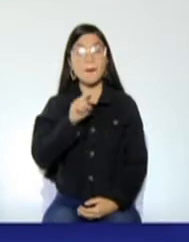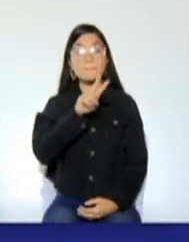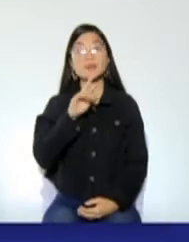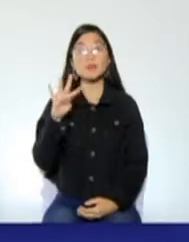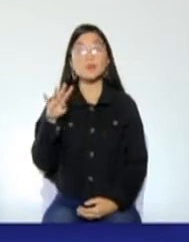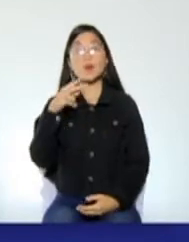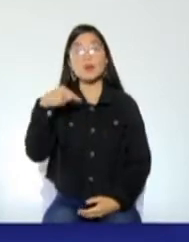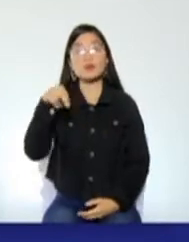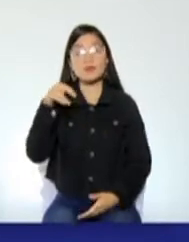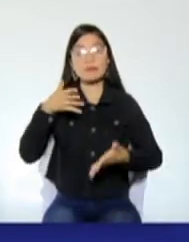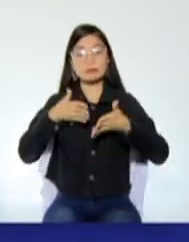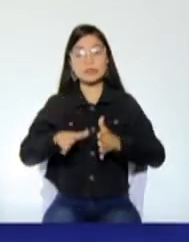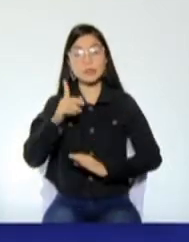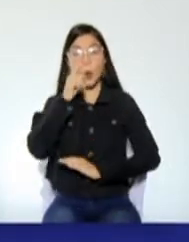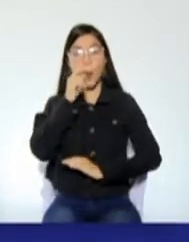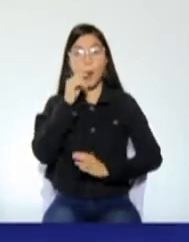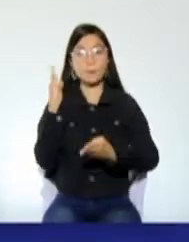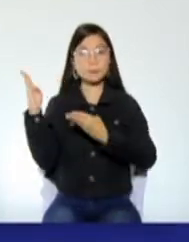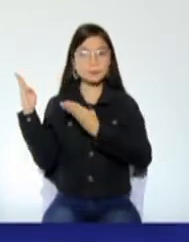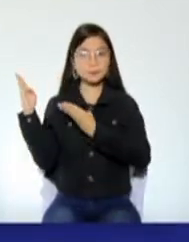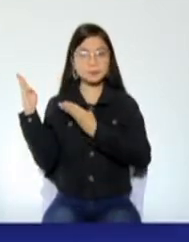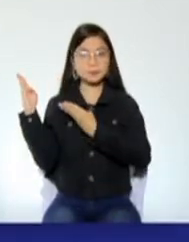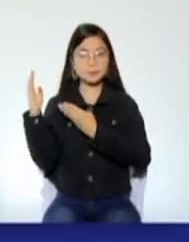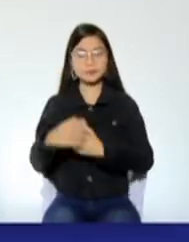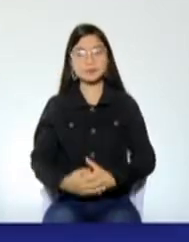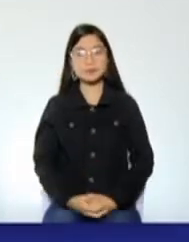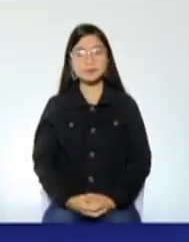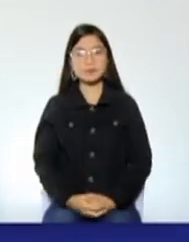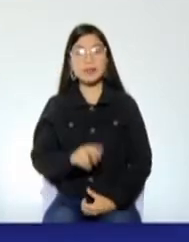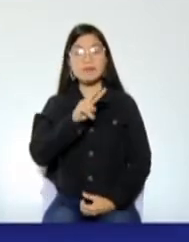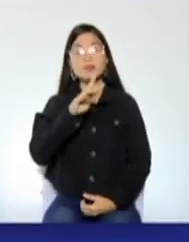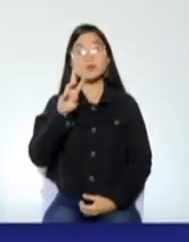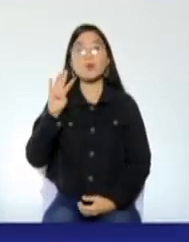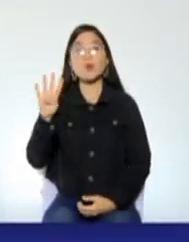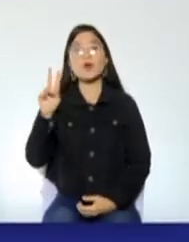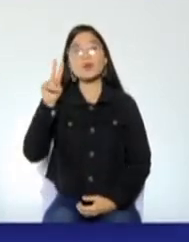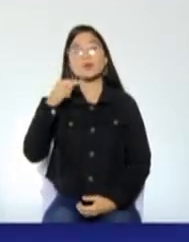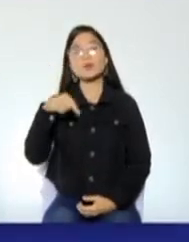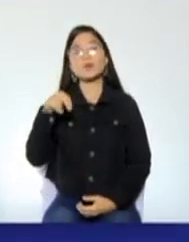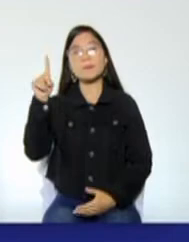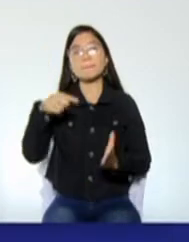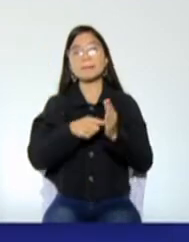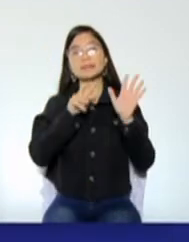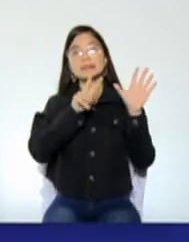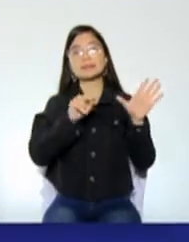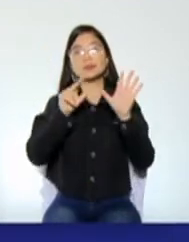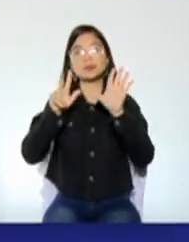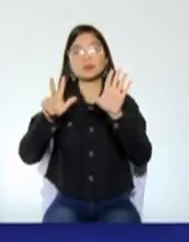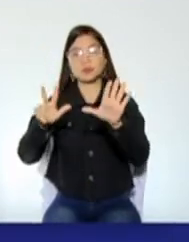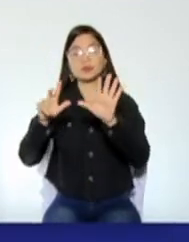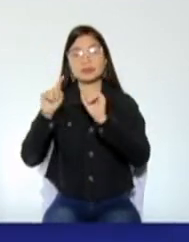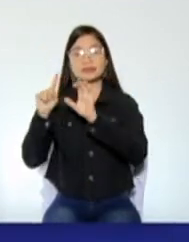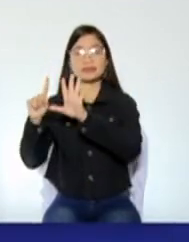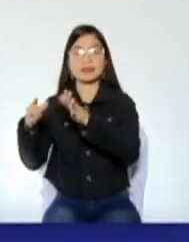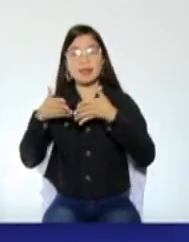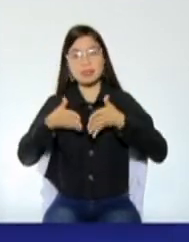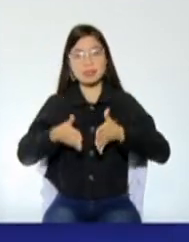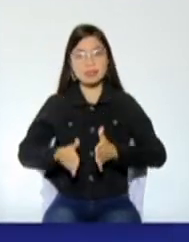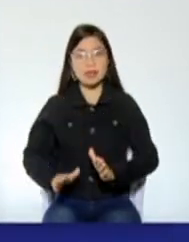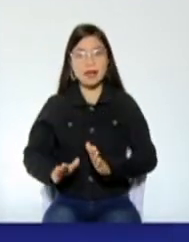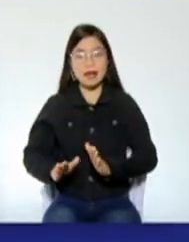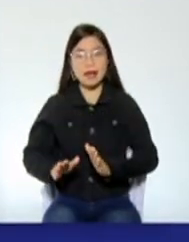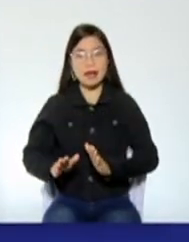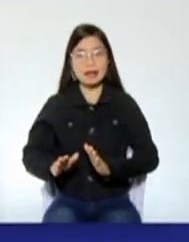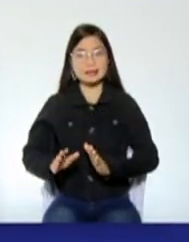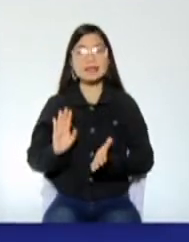El 24 de noviembre nace José Rafael Revenga. El 24 de noviembre de 1786 nace en el Consejo